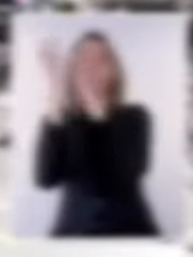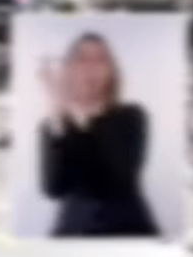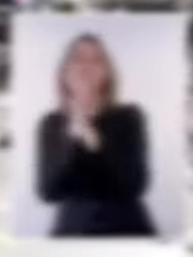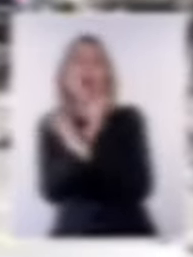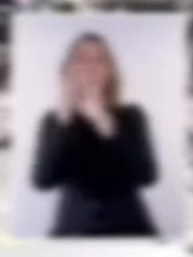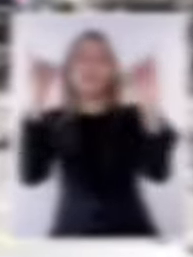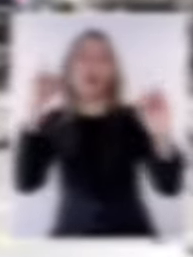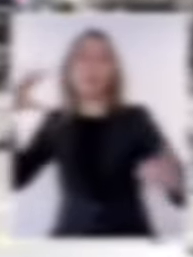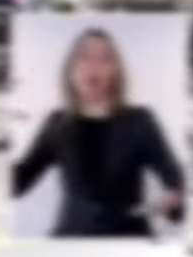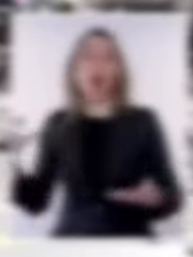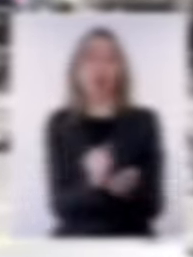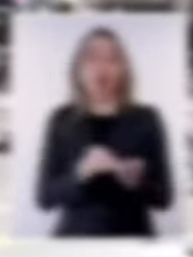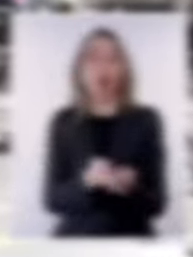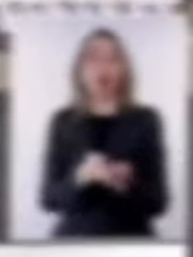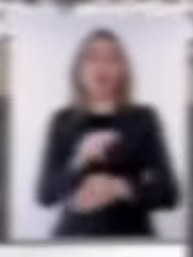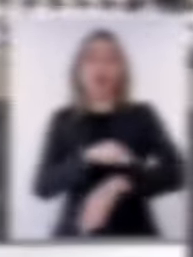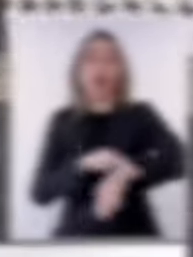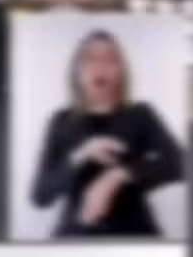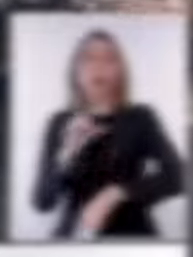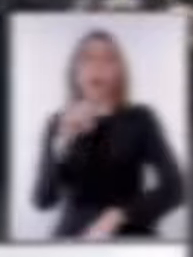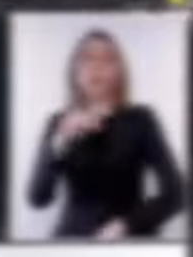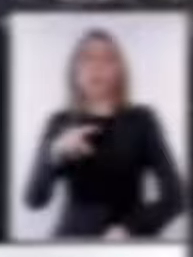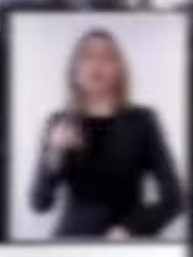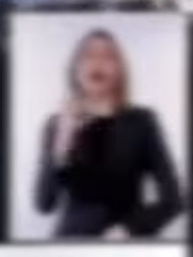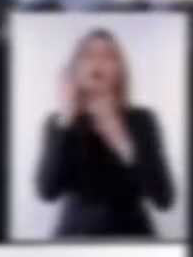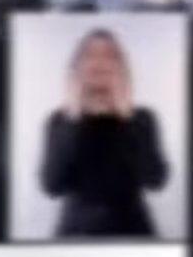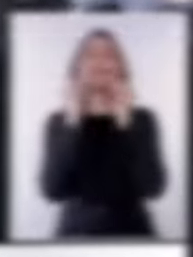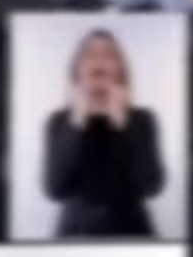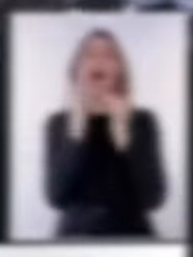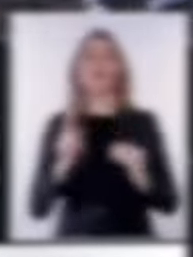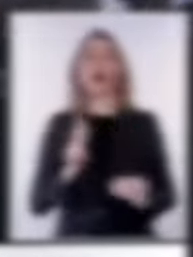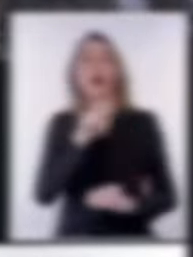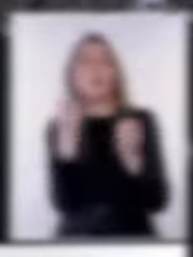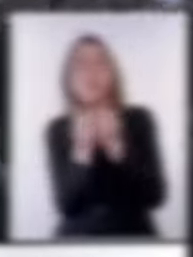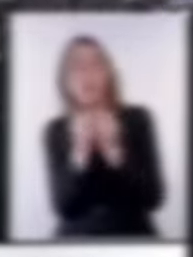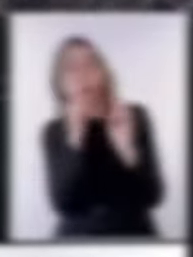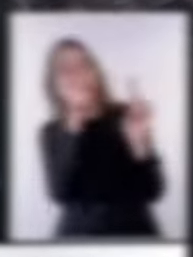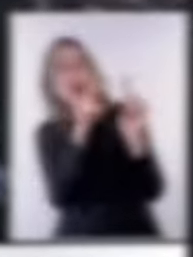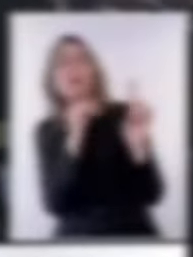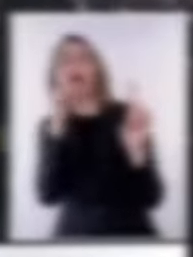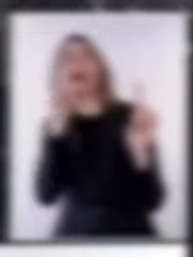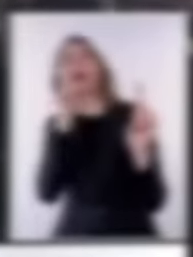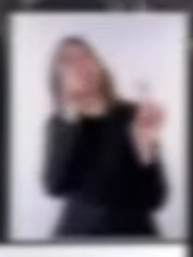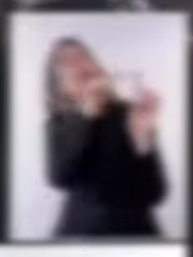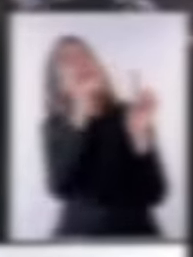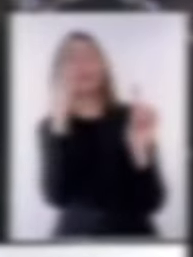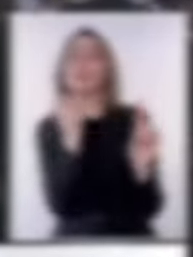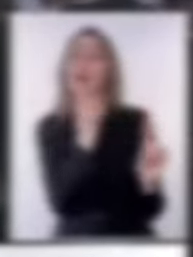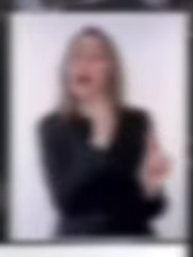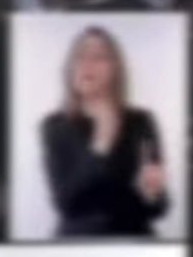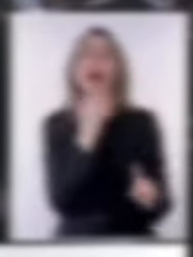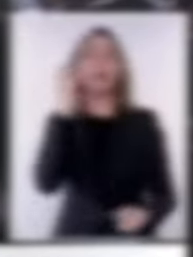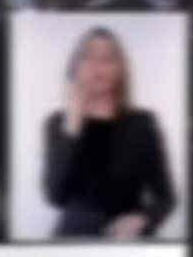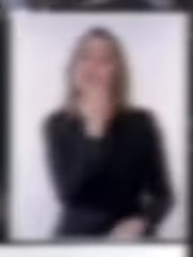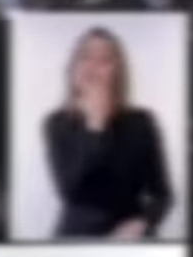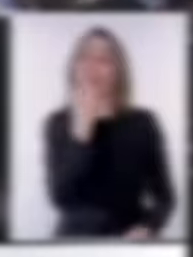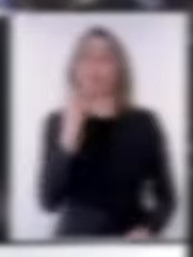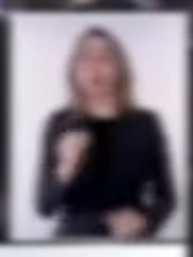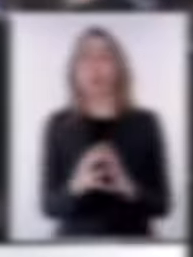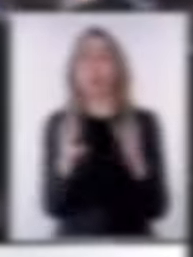la gran hazaña de este capitán, de este señor de barba, que muchas veces la gente lo ve, lo desconoce, pero que es un tremendo héroe de nuestro